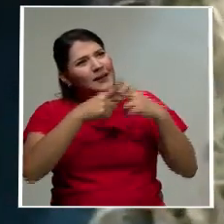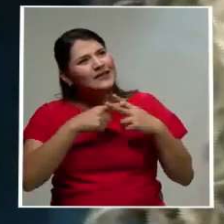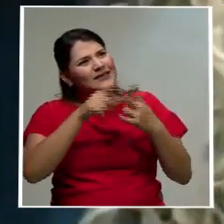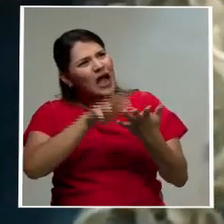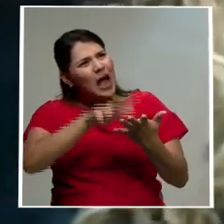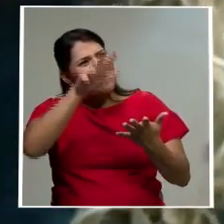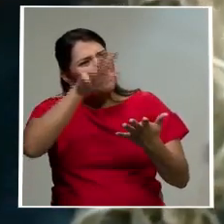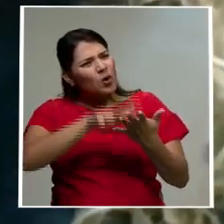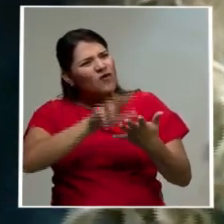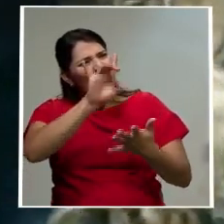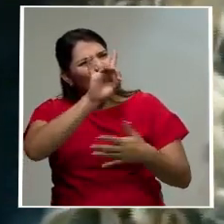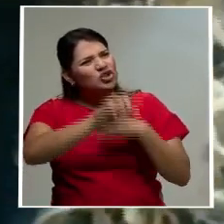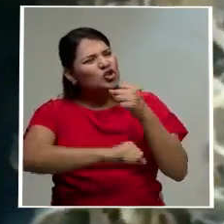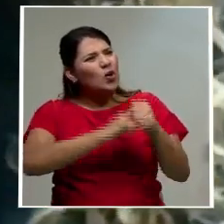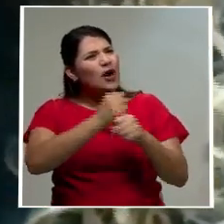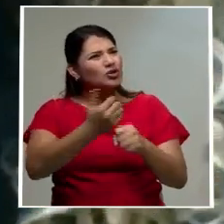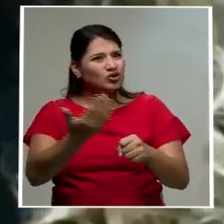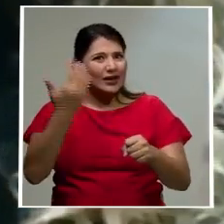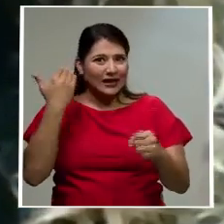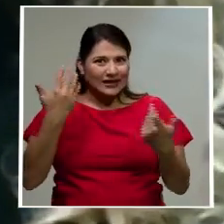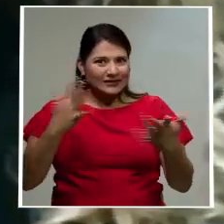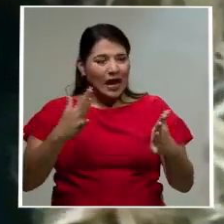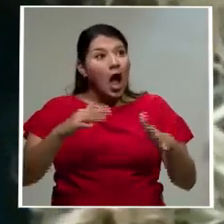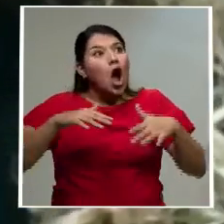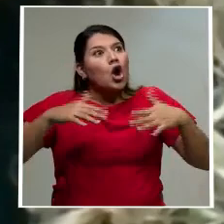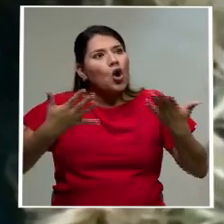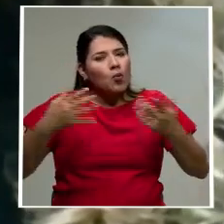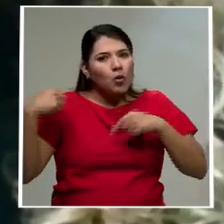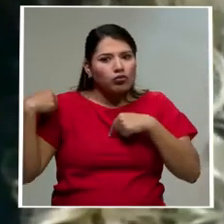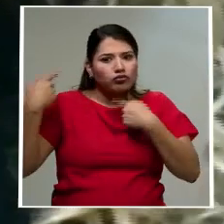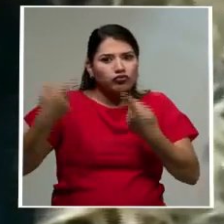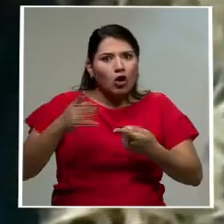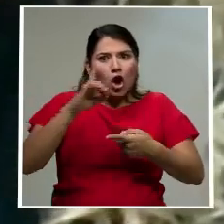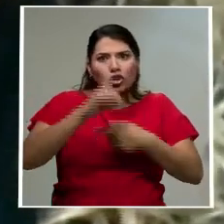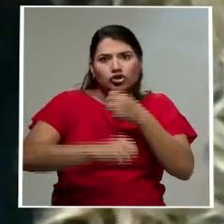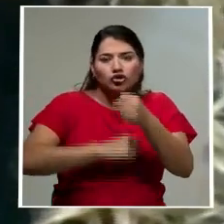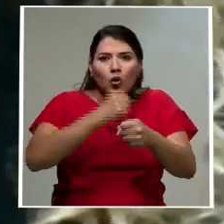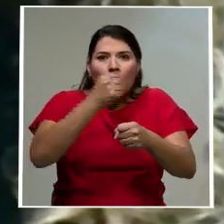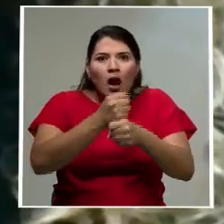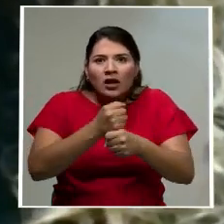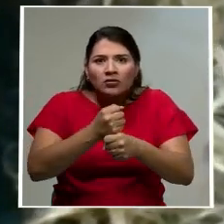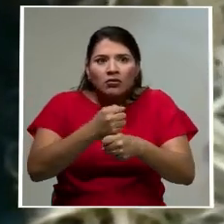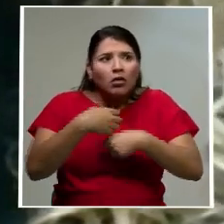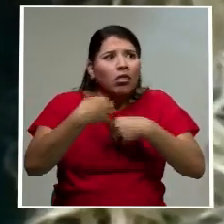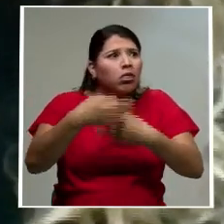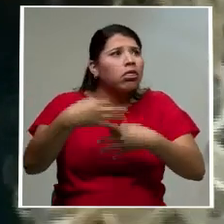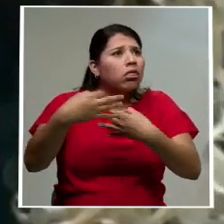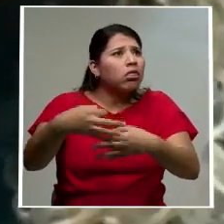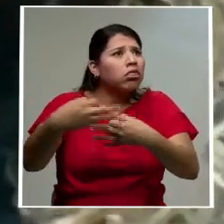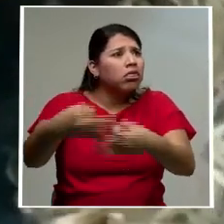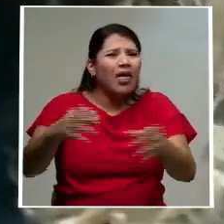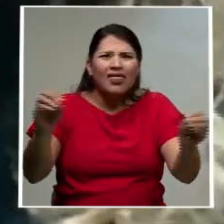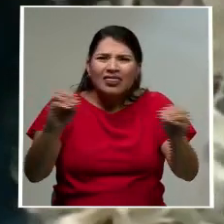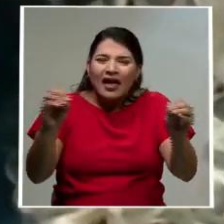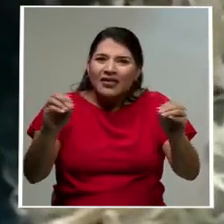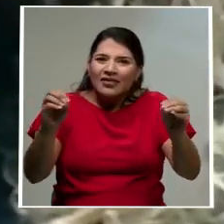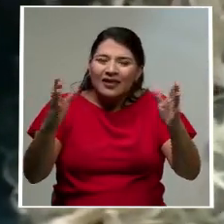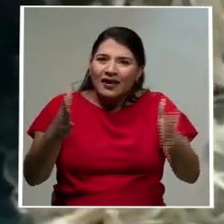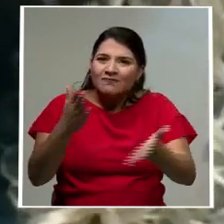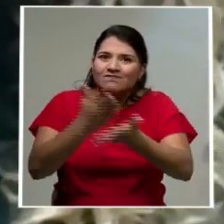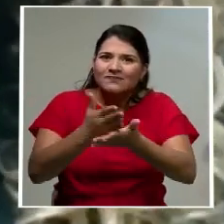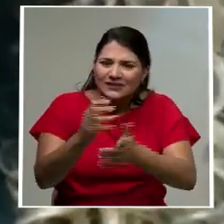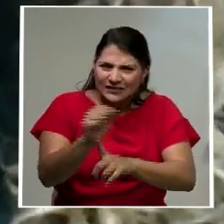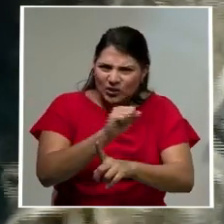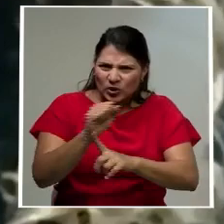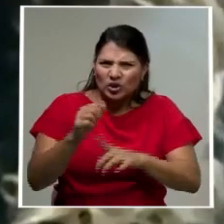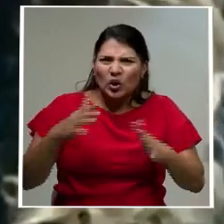hace 8 años? ¿Cómo fue que en estos 8 años no se paró semejante descalabro? Vamos, tal